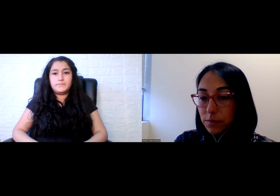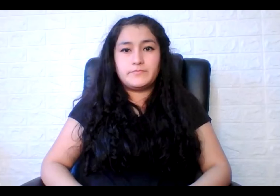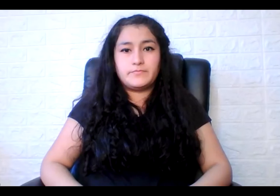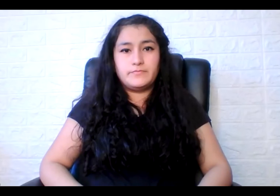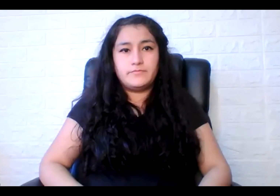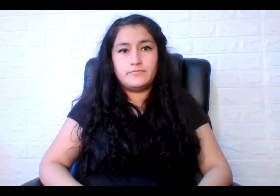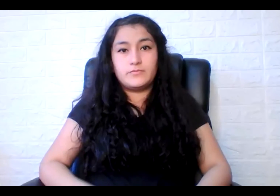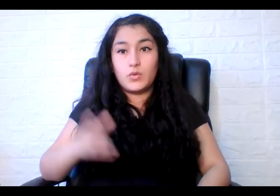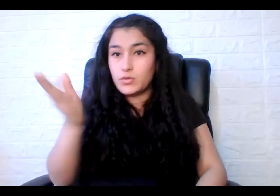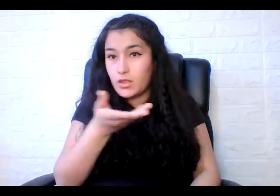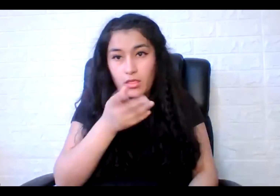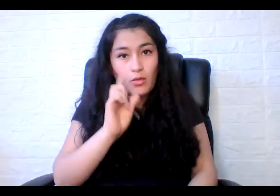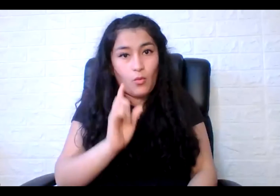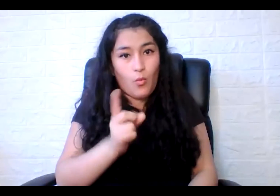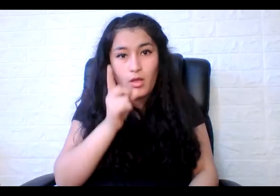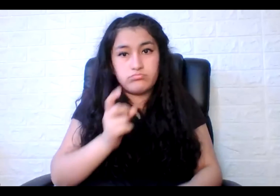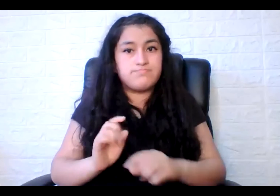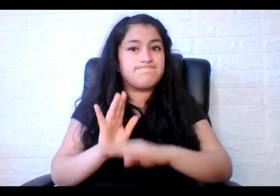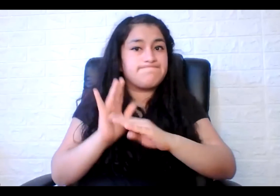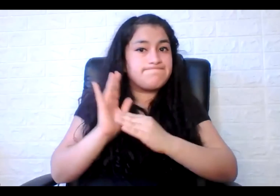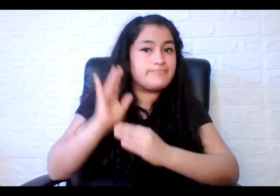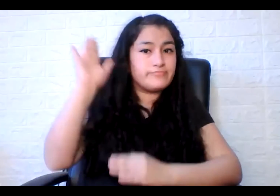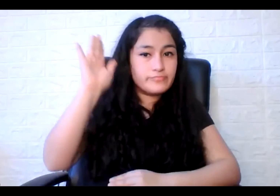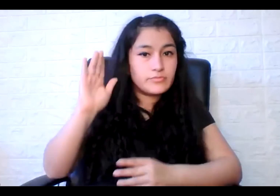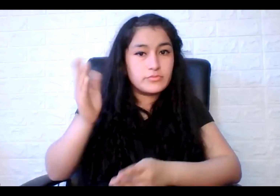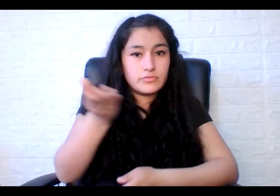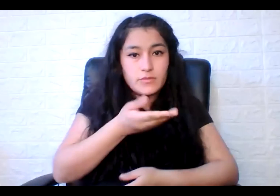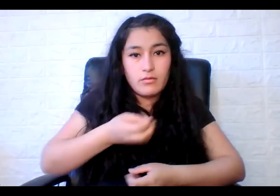Pueden levantar la manito y nosotros le damos la palabra.